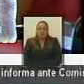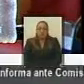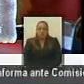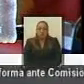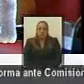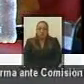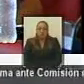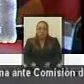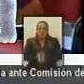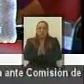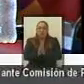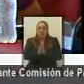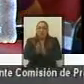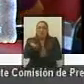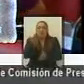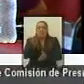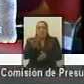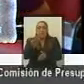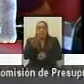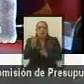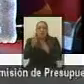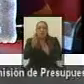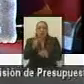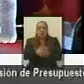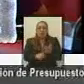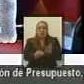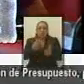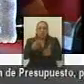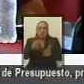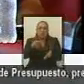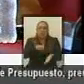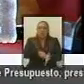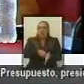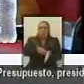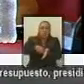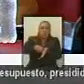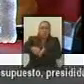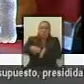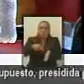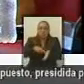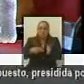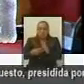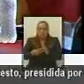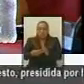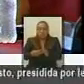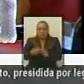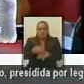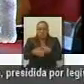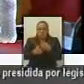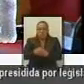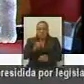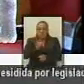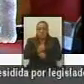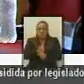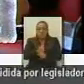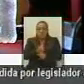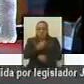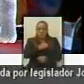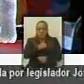conmiseración, tenemos que decir el pedido de ruego a los